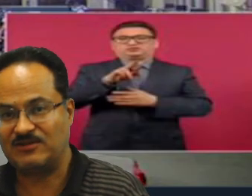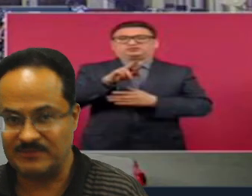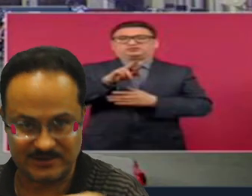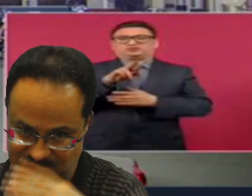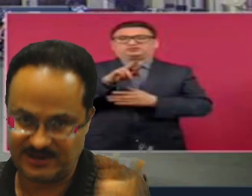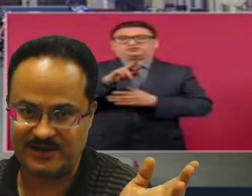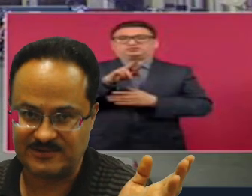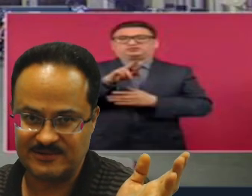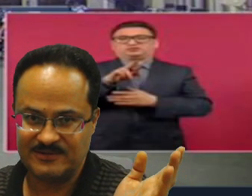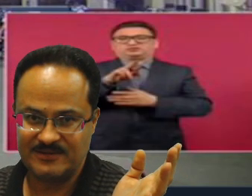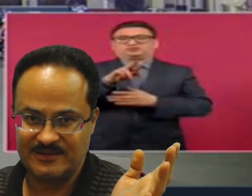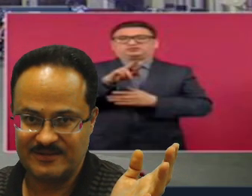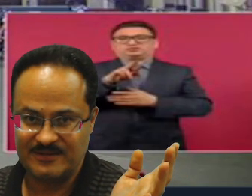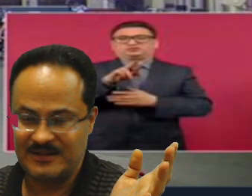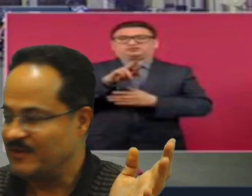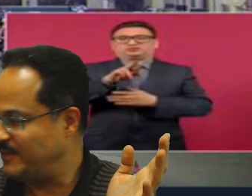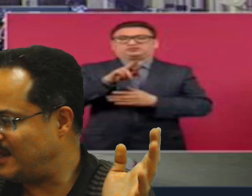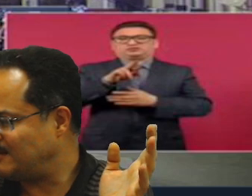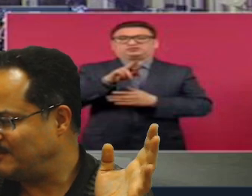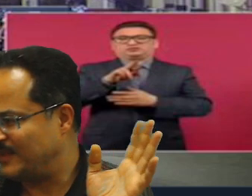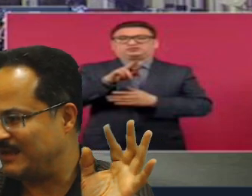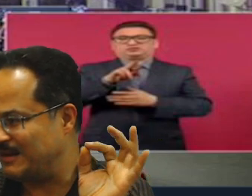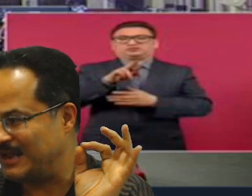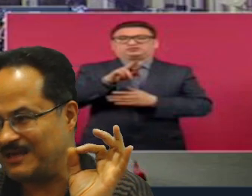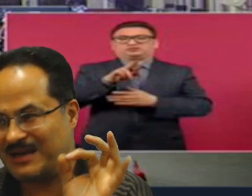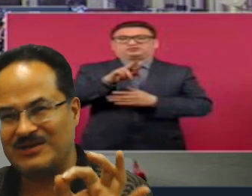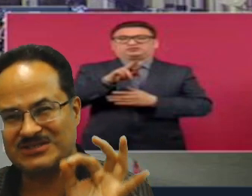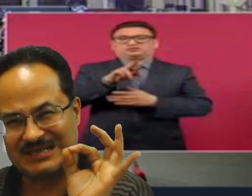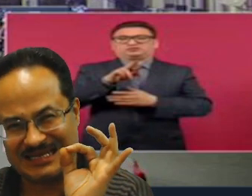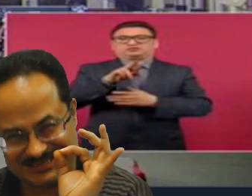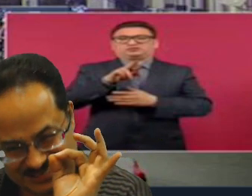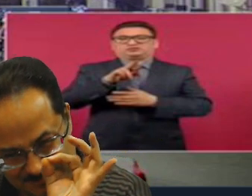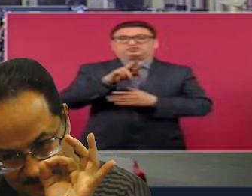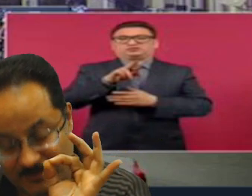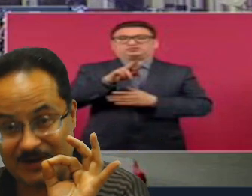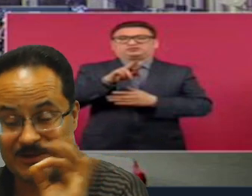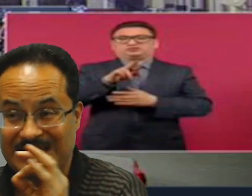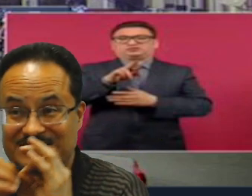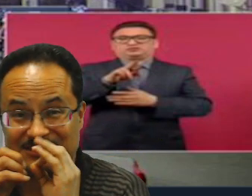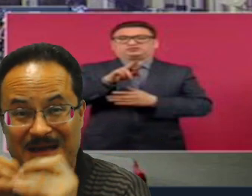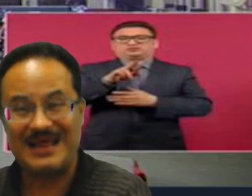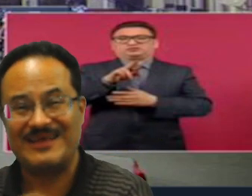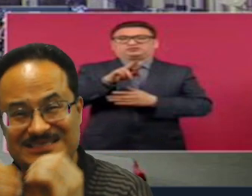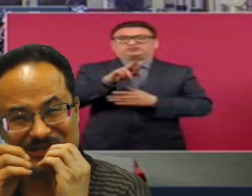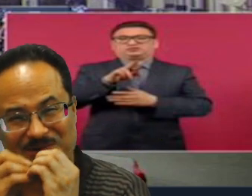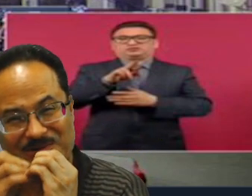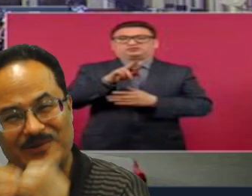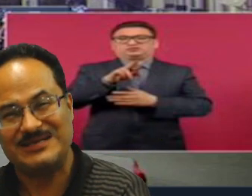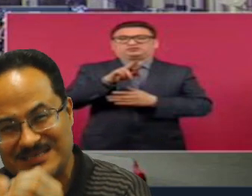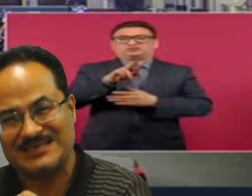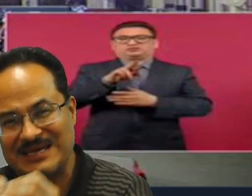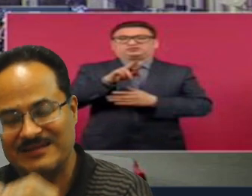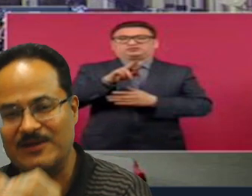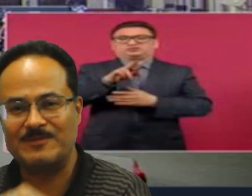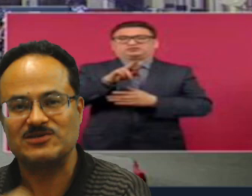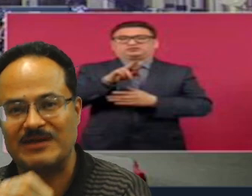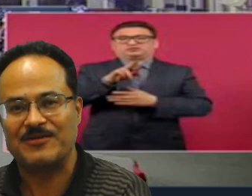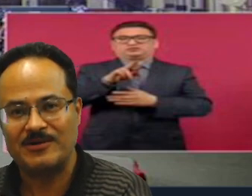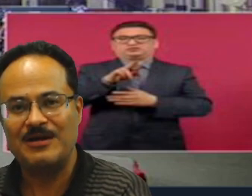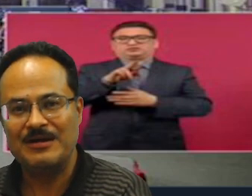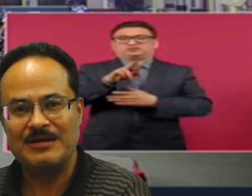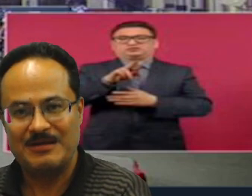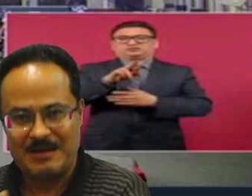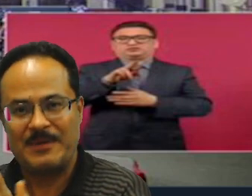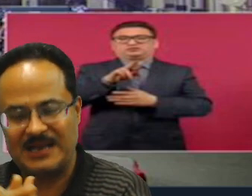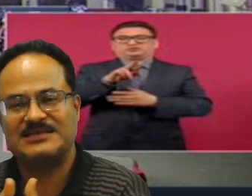ya toman otro giro miren nada más los las bueno las resbaladas incongruencias de López